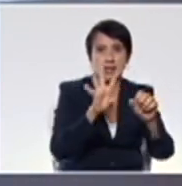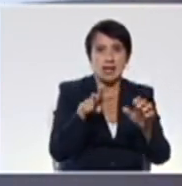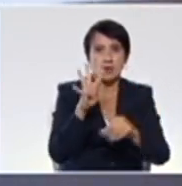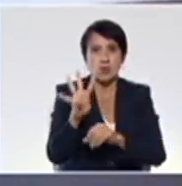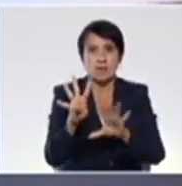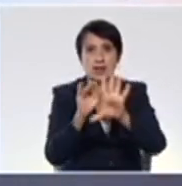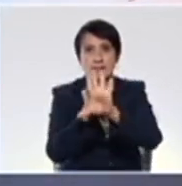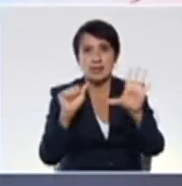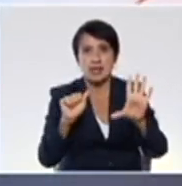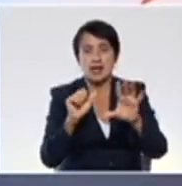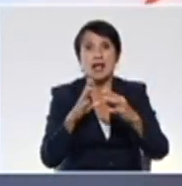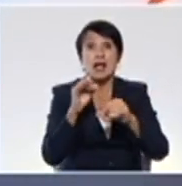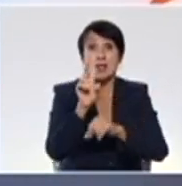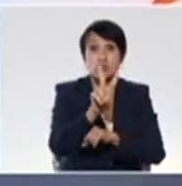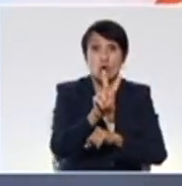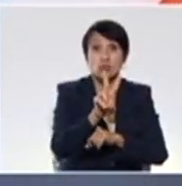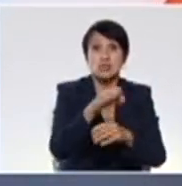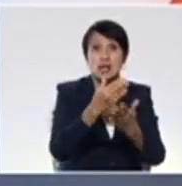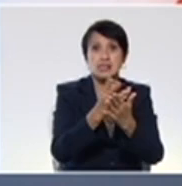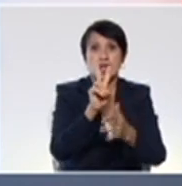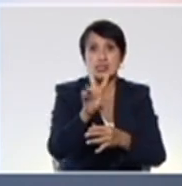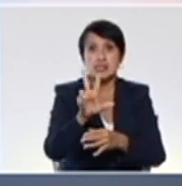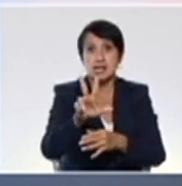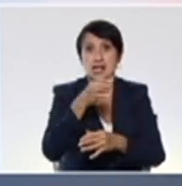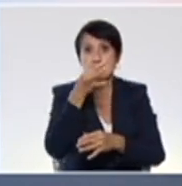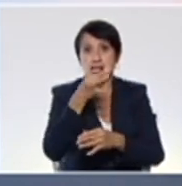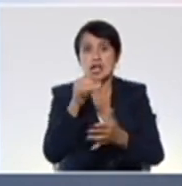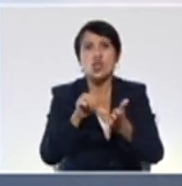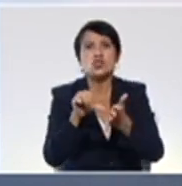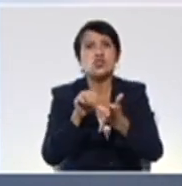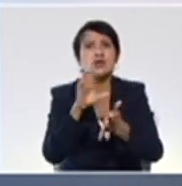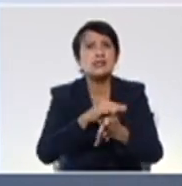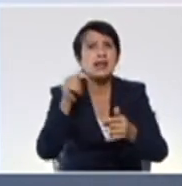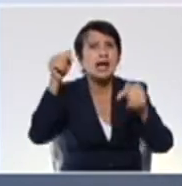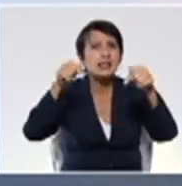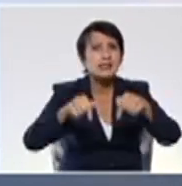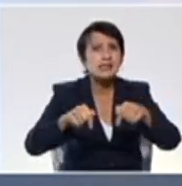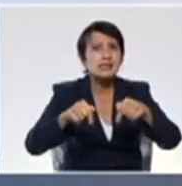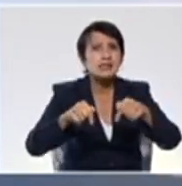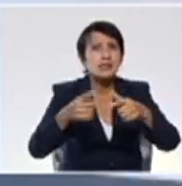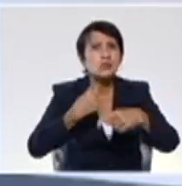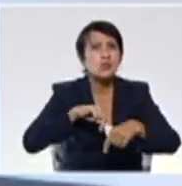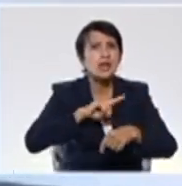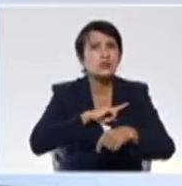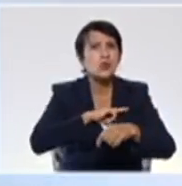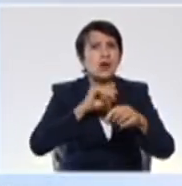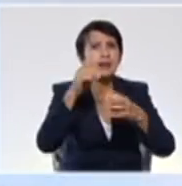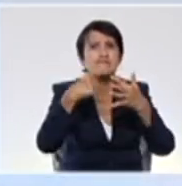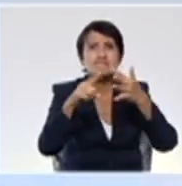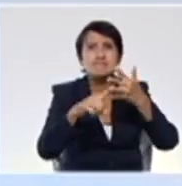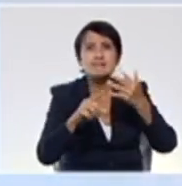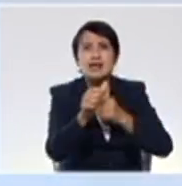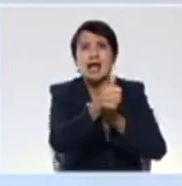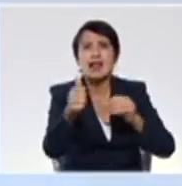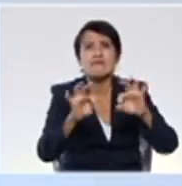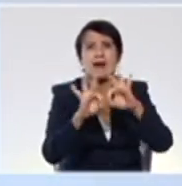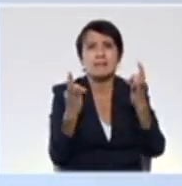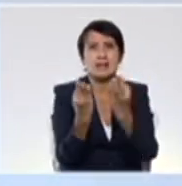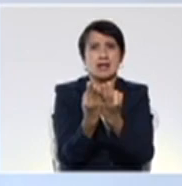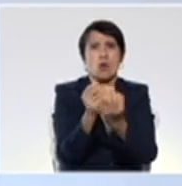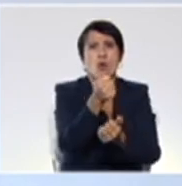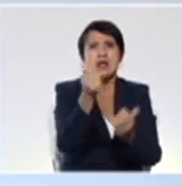de la mañana y de 2 a 3 de la tarde. ¿En dónde? En este, nuestro programa, Cada